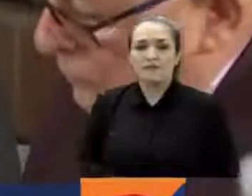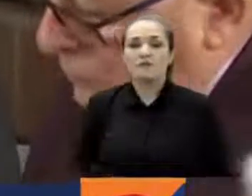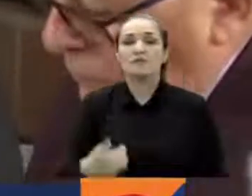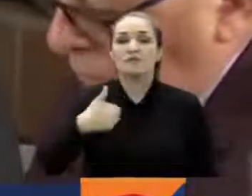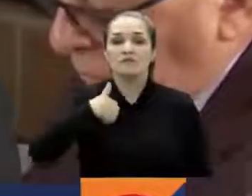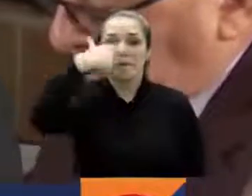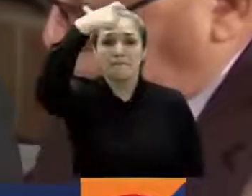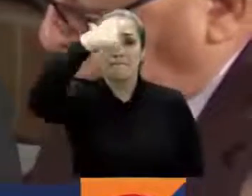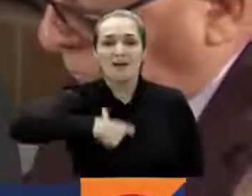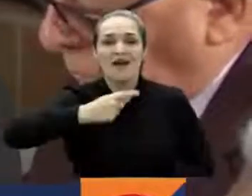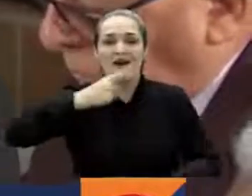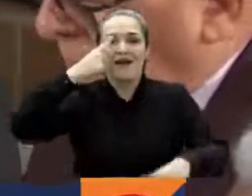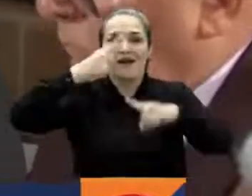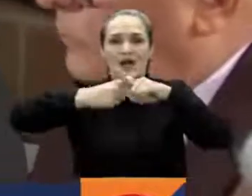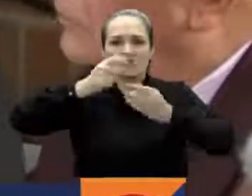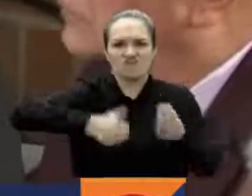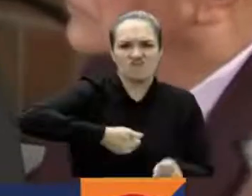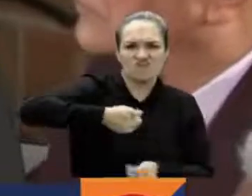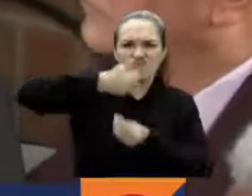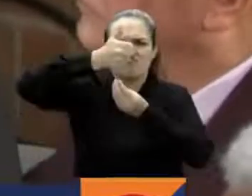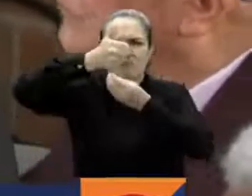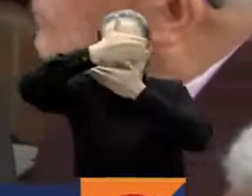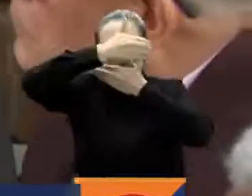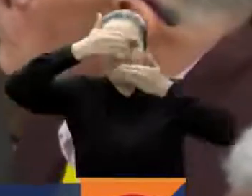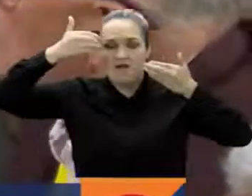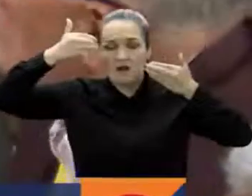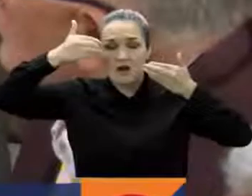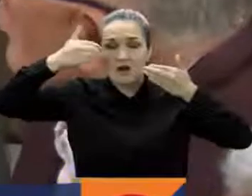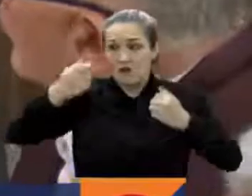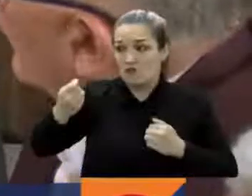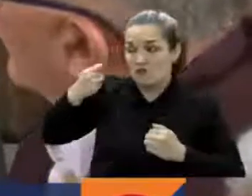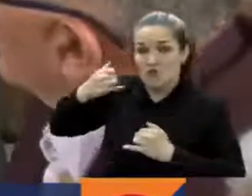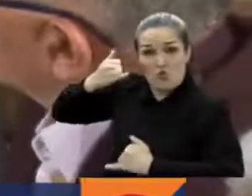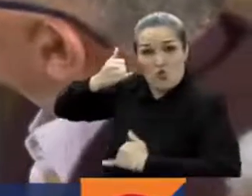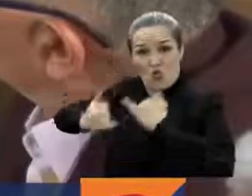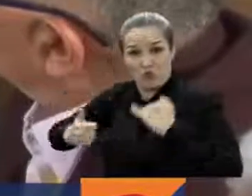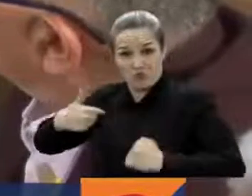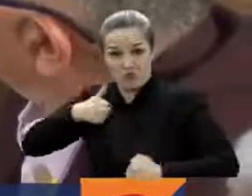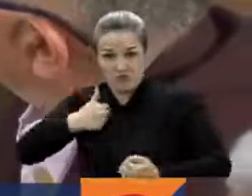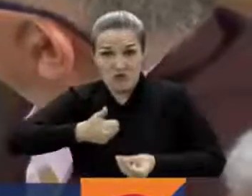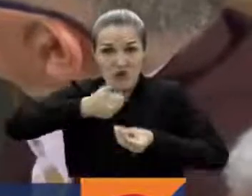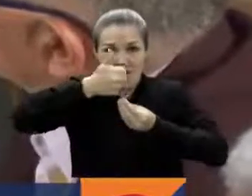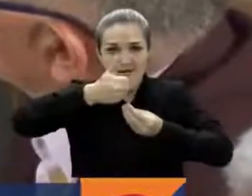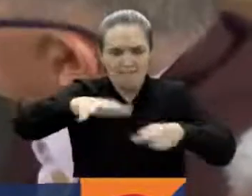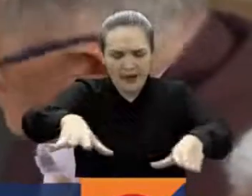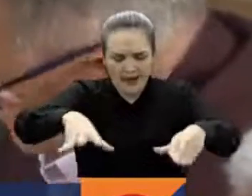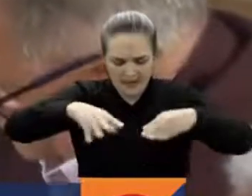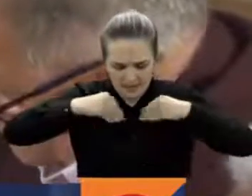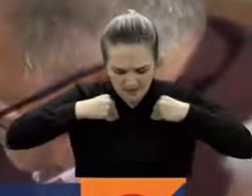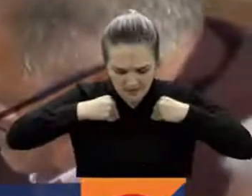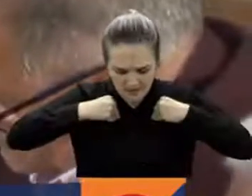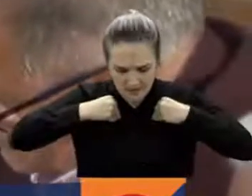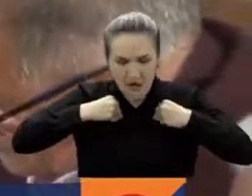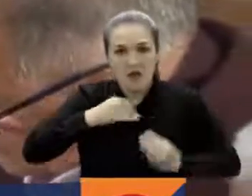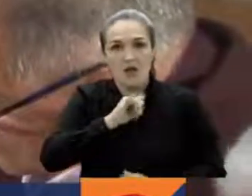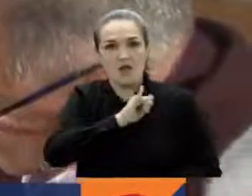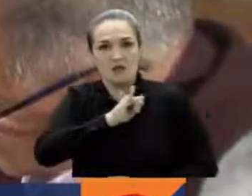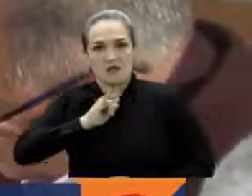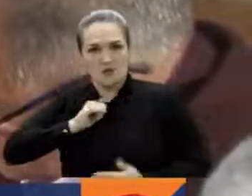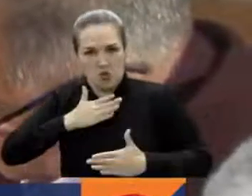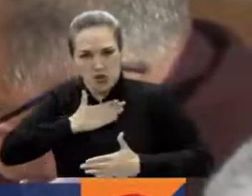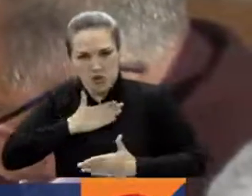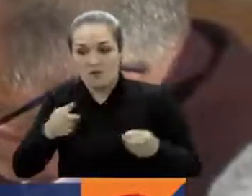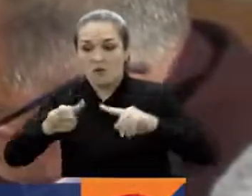calidad de último comandante, a asumir nuestra responsabilidad individual y colectiva